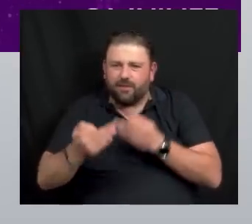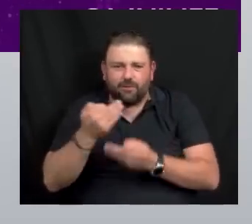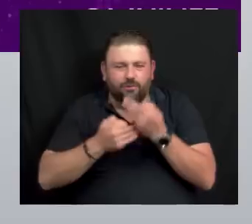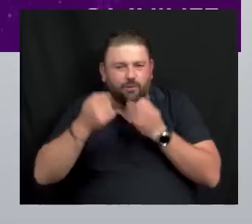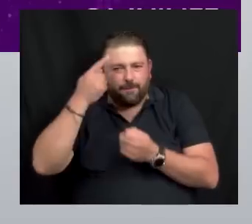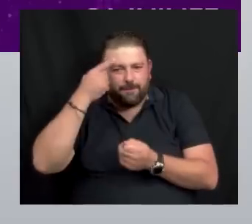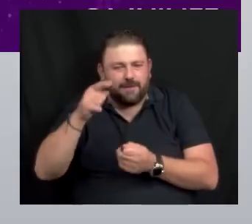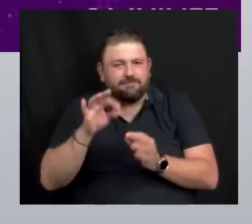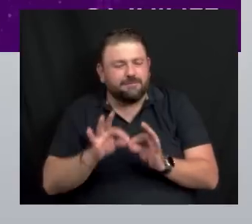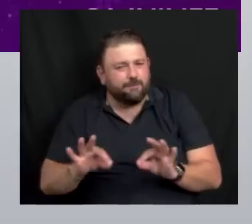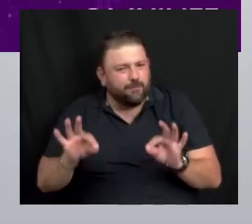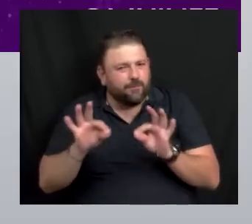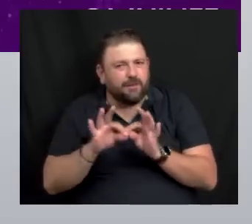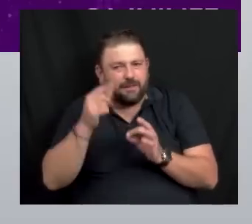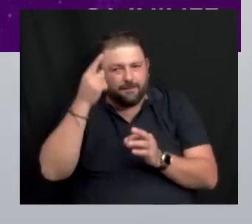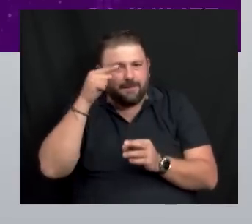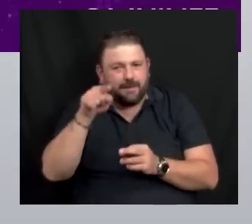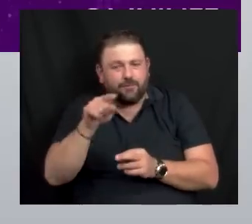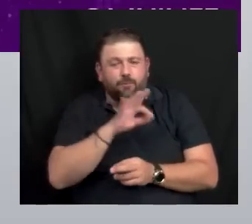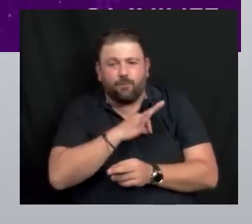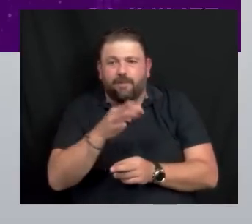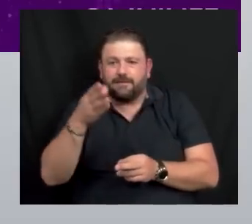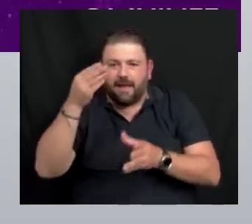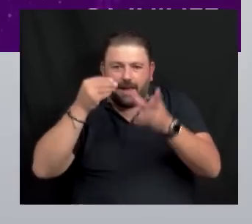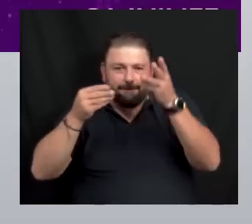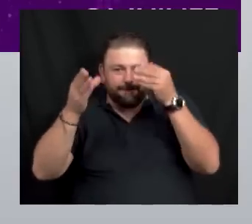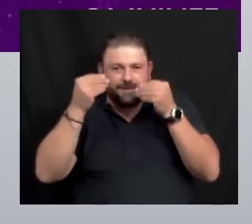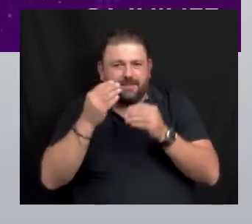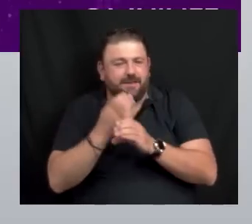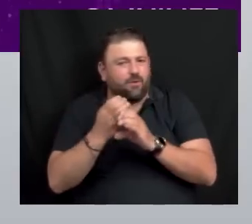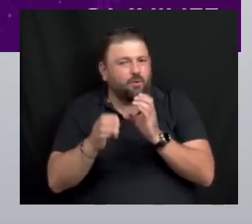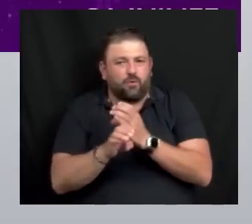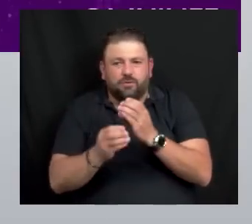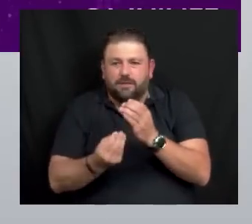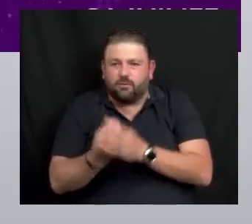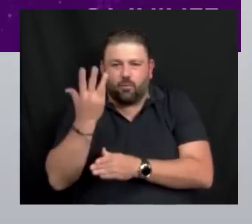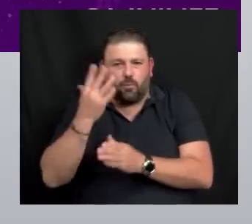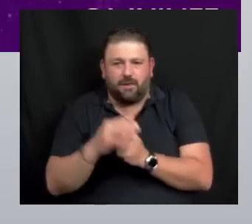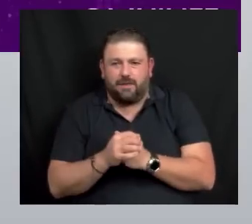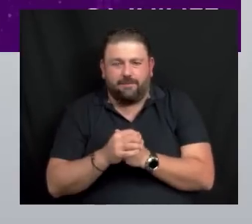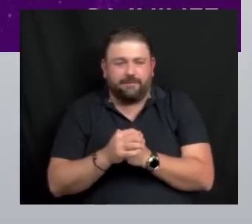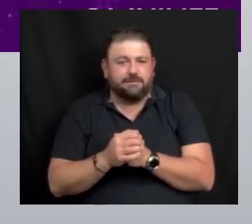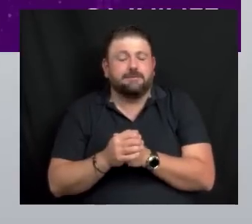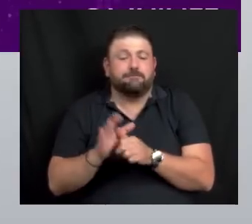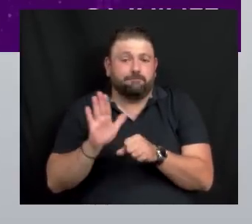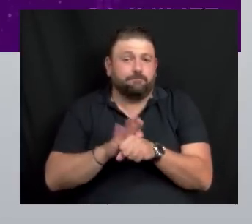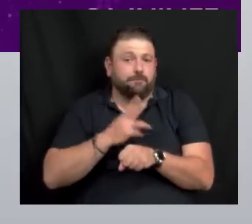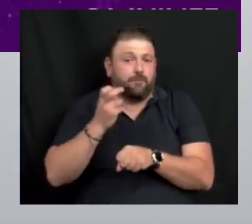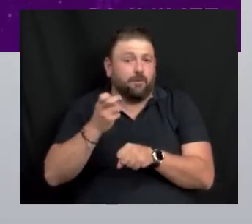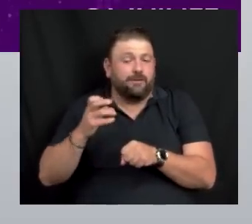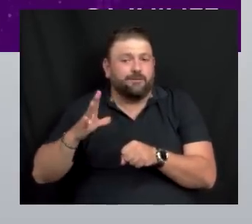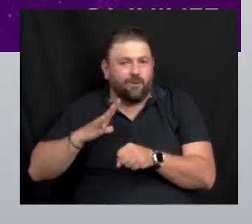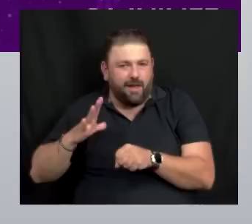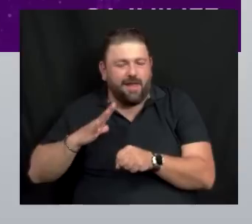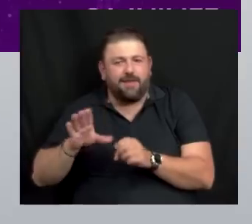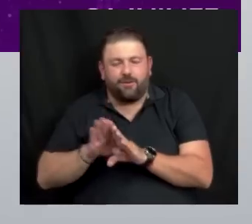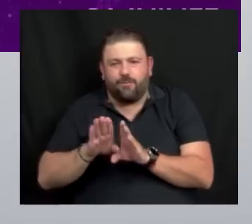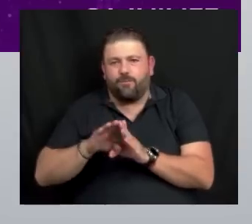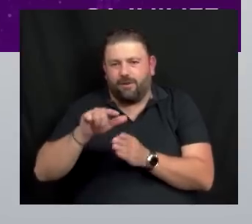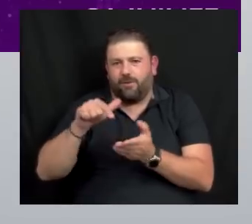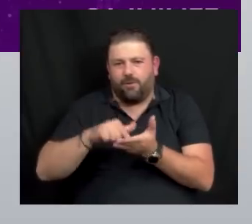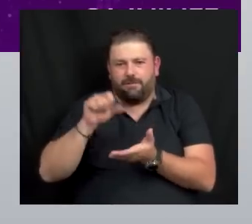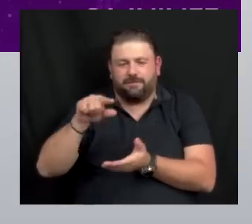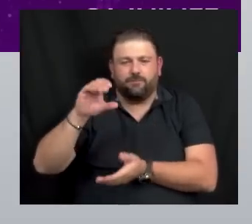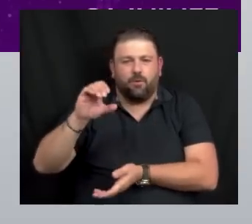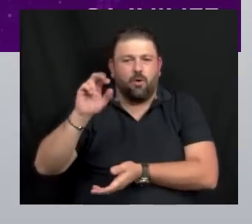creciendo, y yo sí lo puedo decir y lo quiero decir, es yo puedo tener una playera que diga hecho en creciendo, porque a mí me ayudó